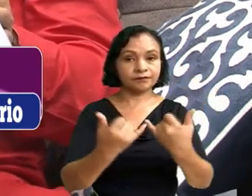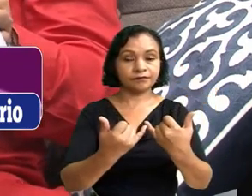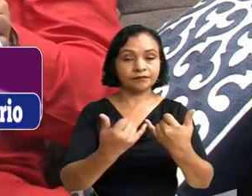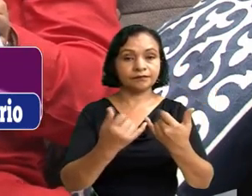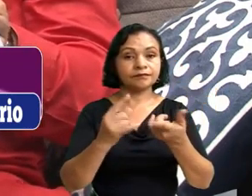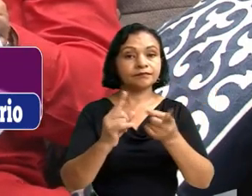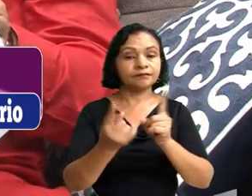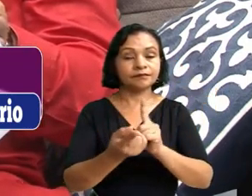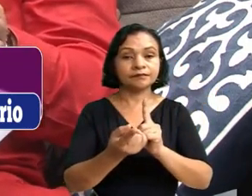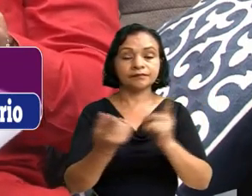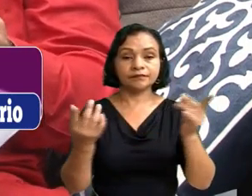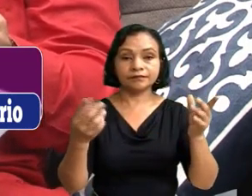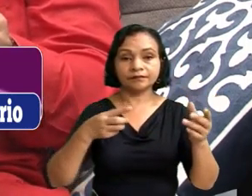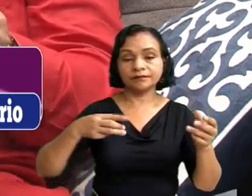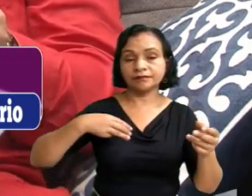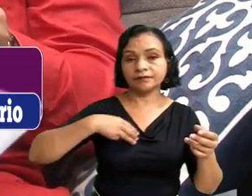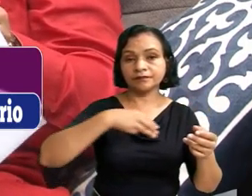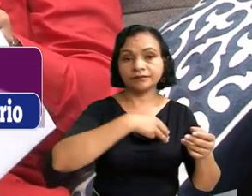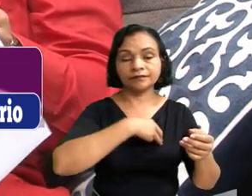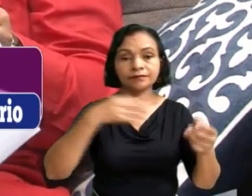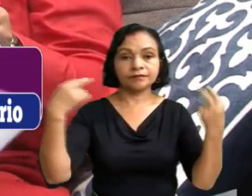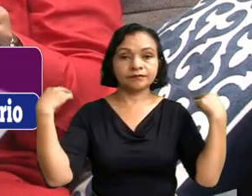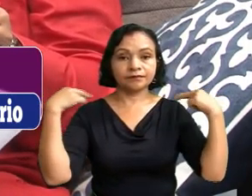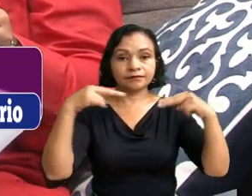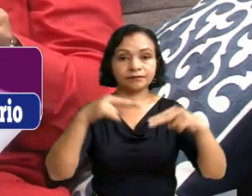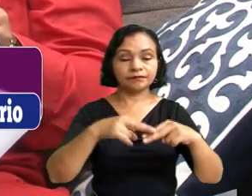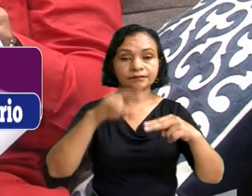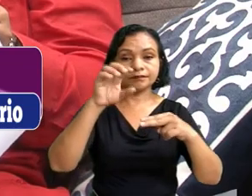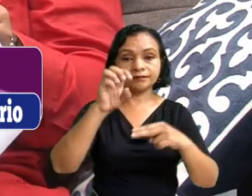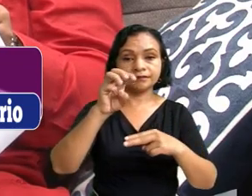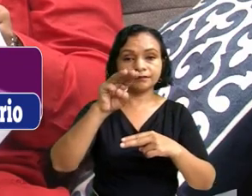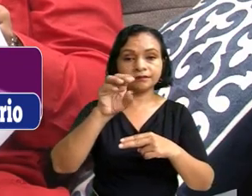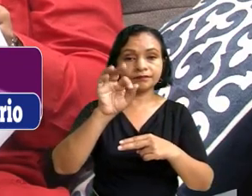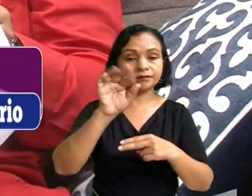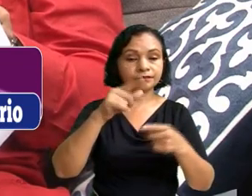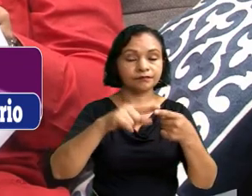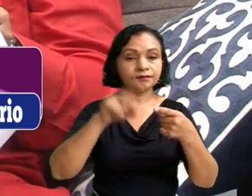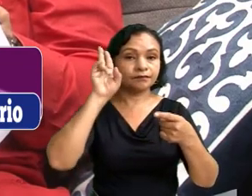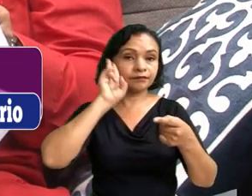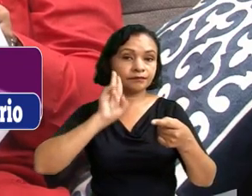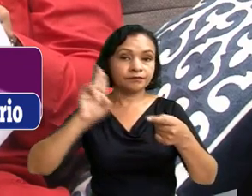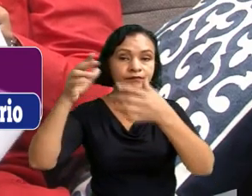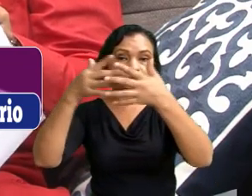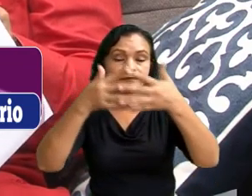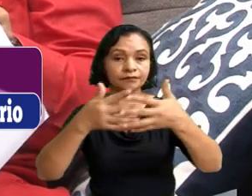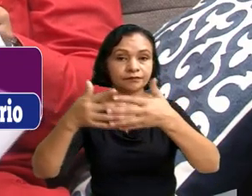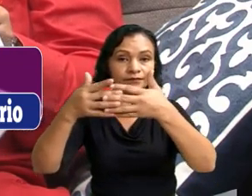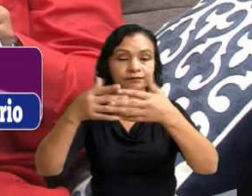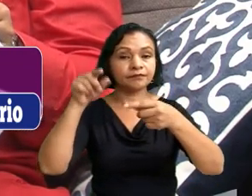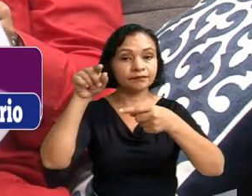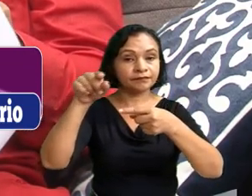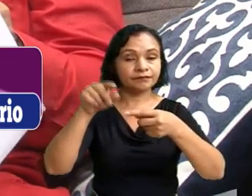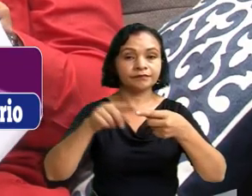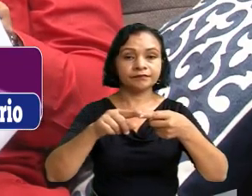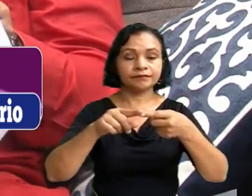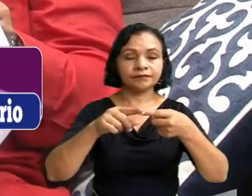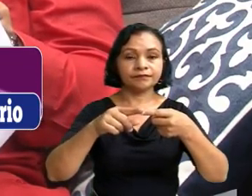transiciones integradas el profesor emérito de queen's university de belfast y